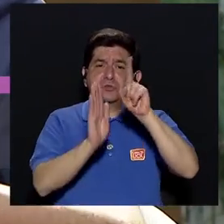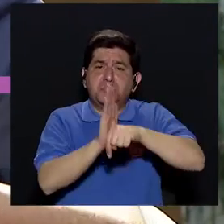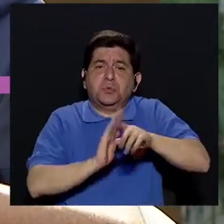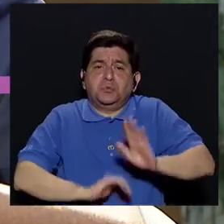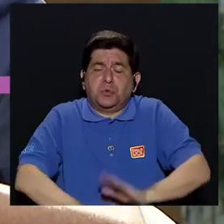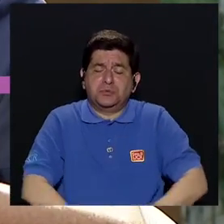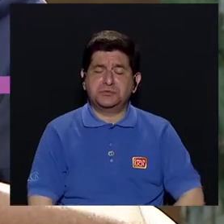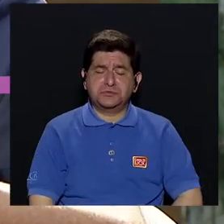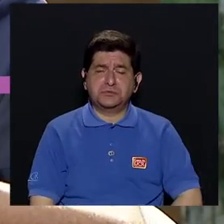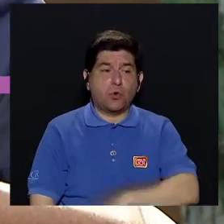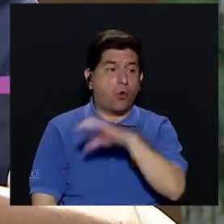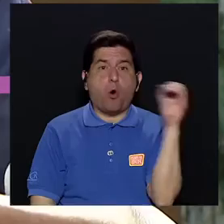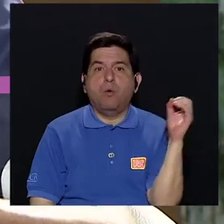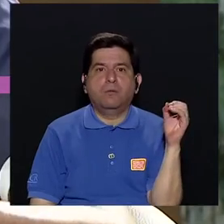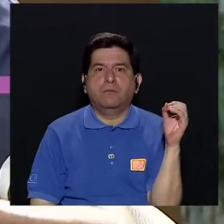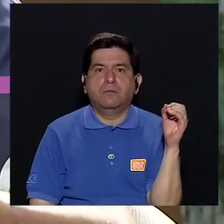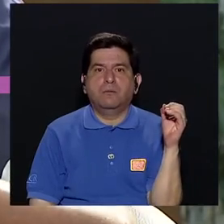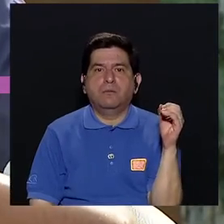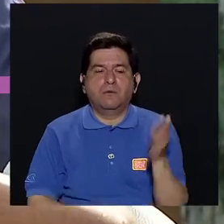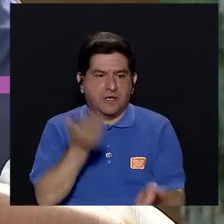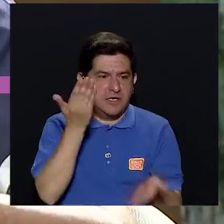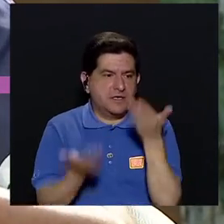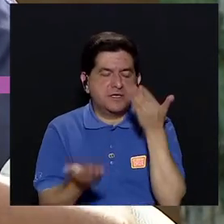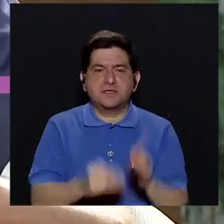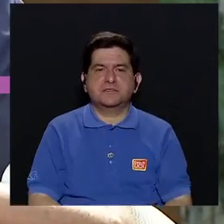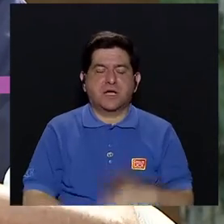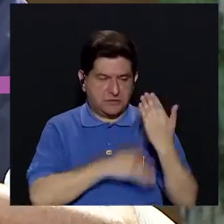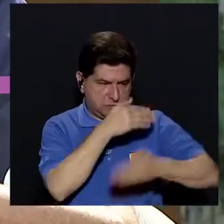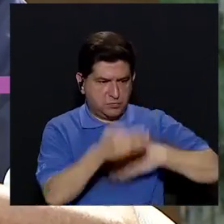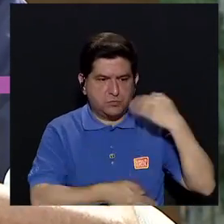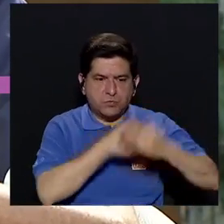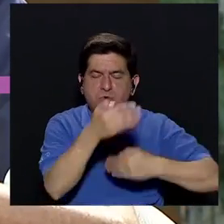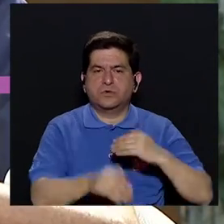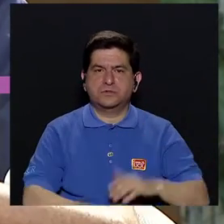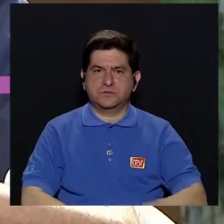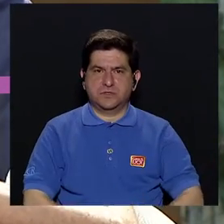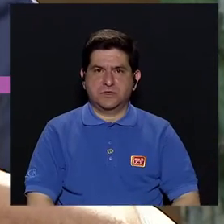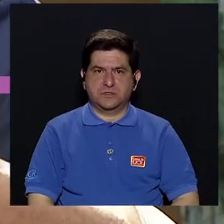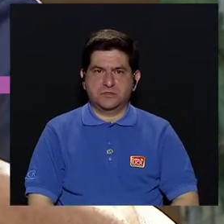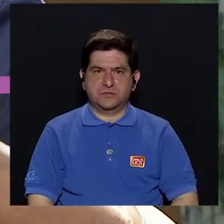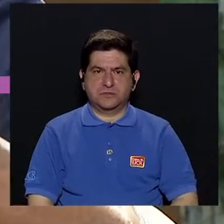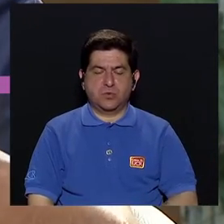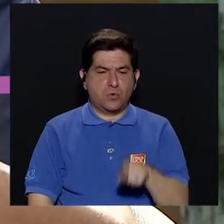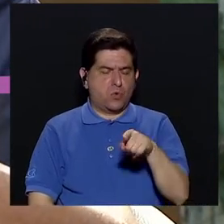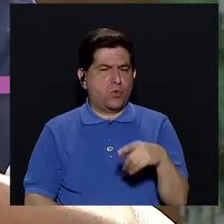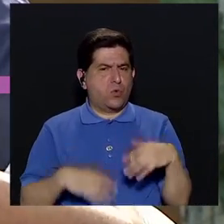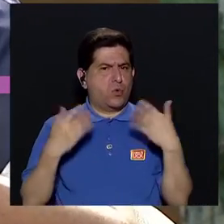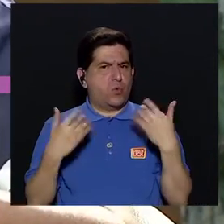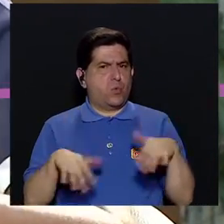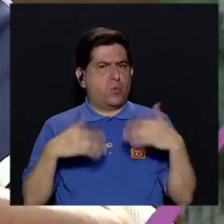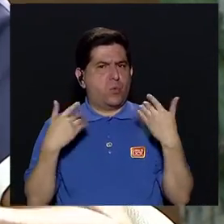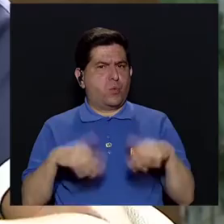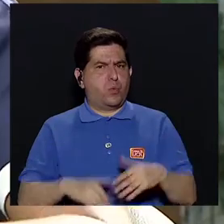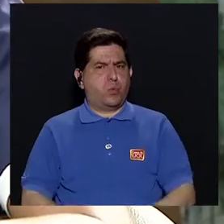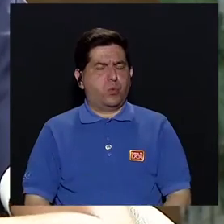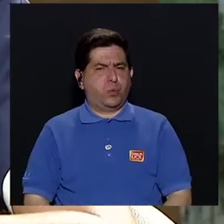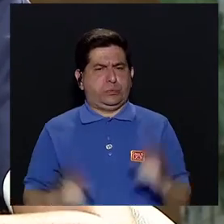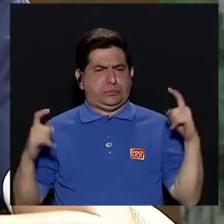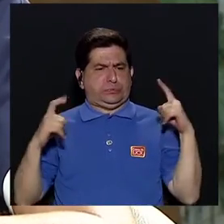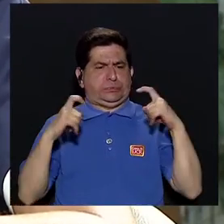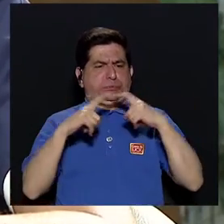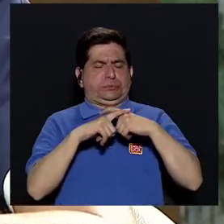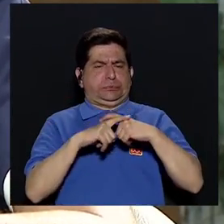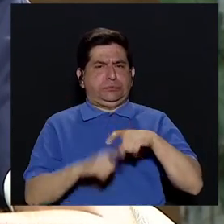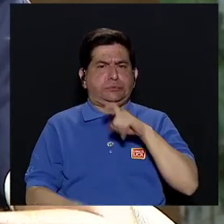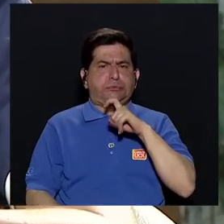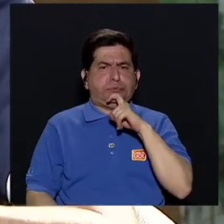minutos, uh-huh, o puede ser un procedimiento de un alto o muy alto grado de